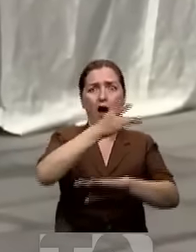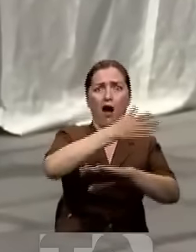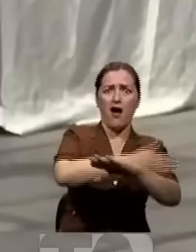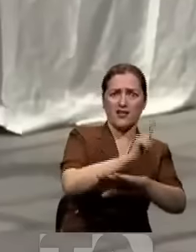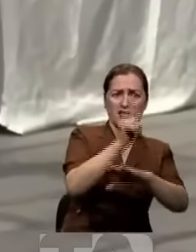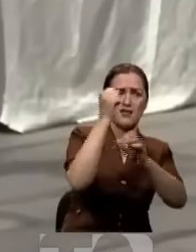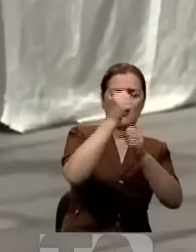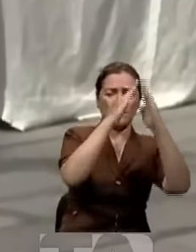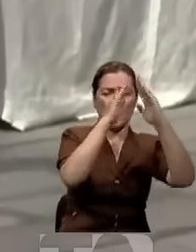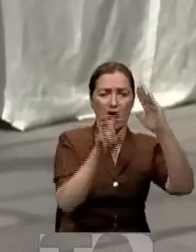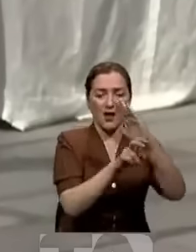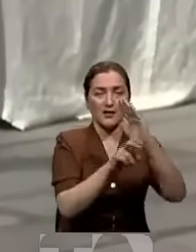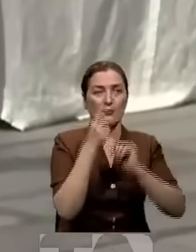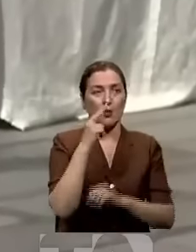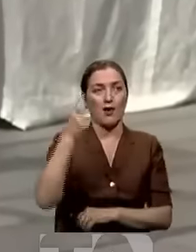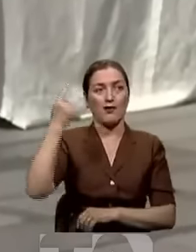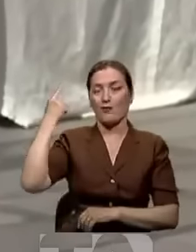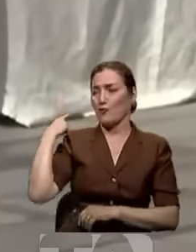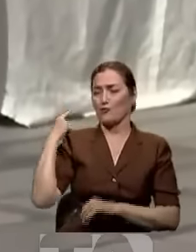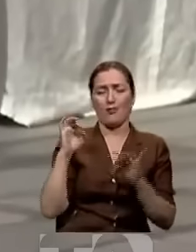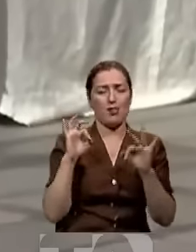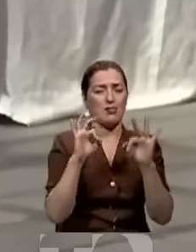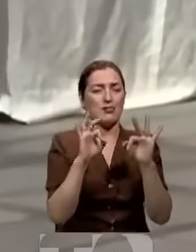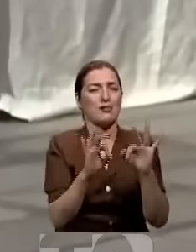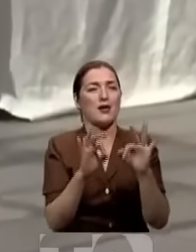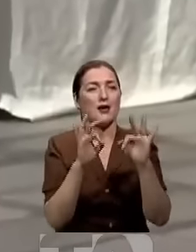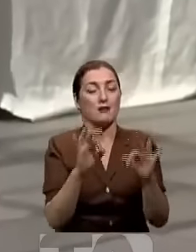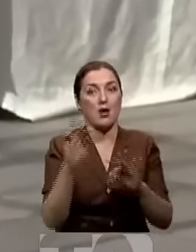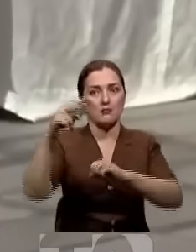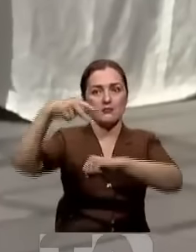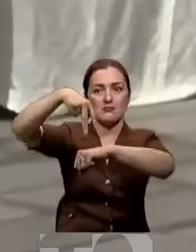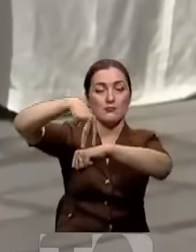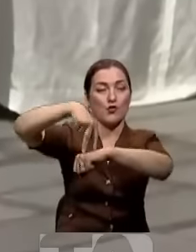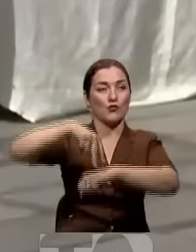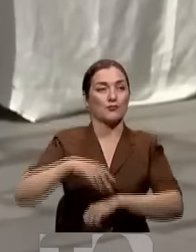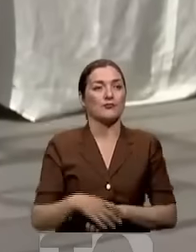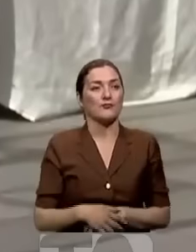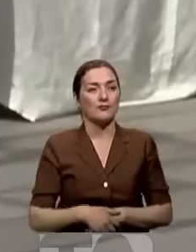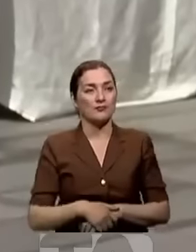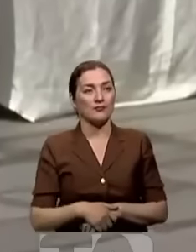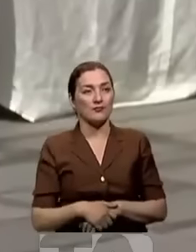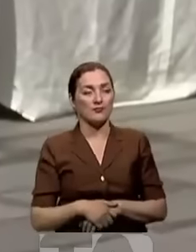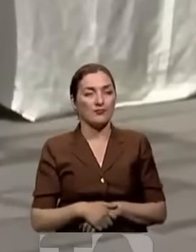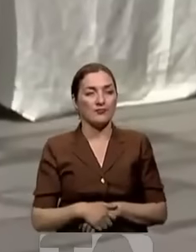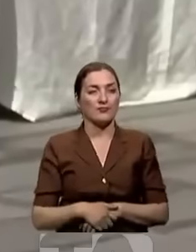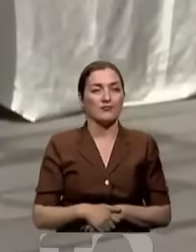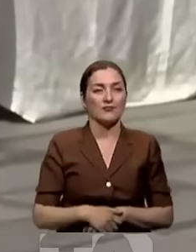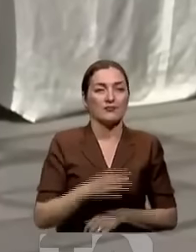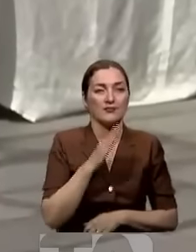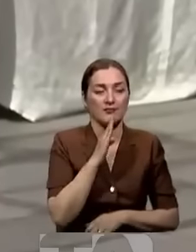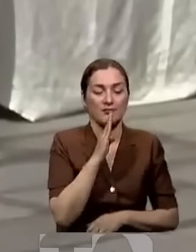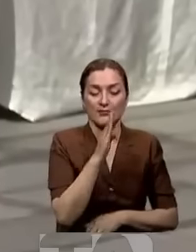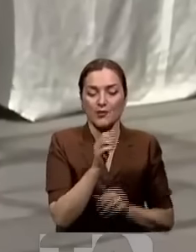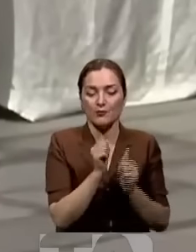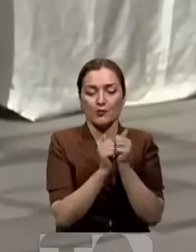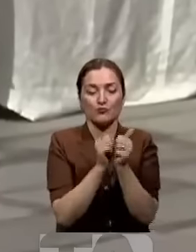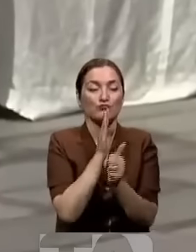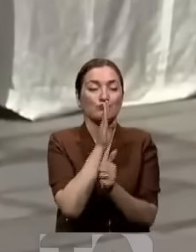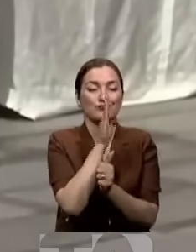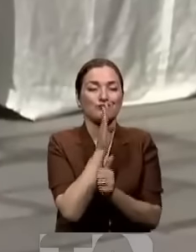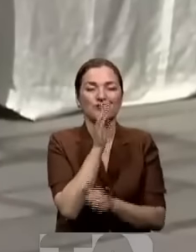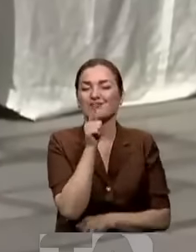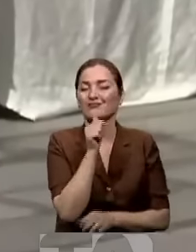un fondo espectacular. Ya ven ustedes también a la Virgen del Panecillo. Pero mi Alberto, siempre venimos súper bien acompañados